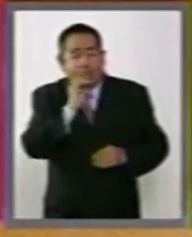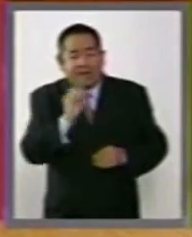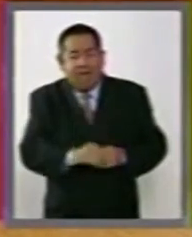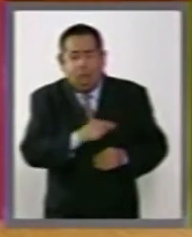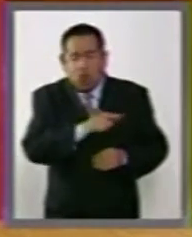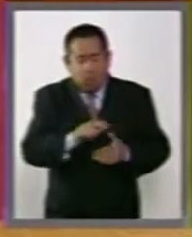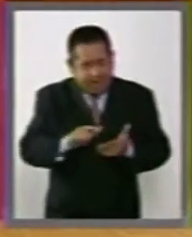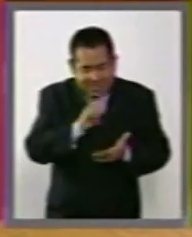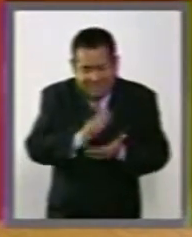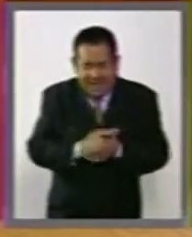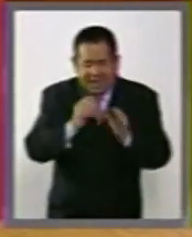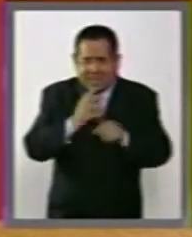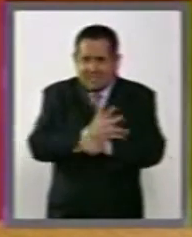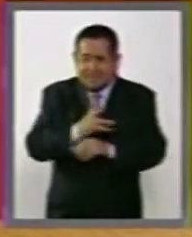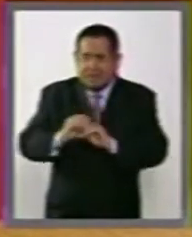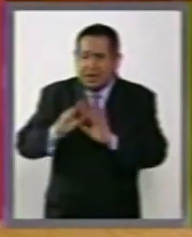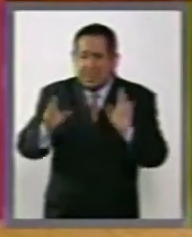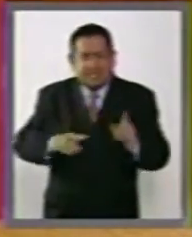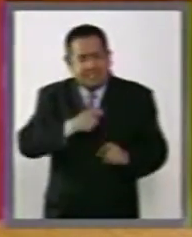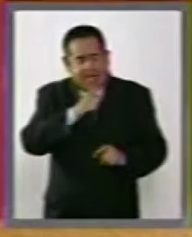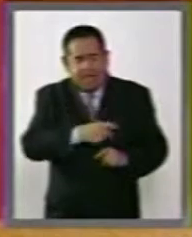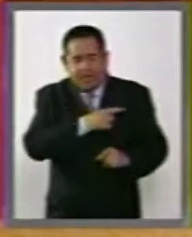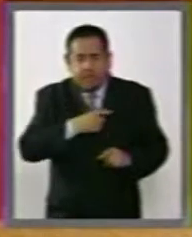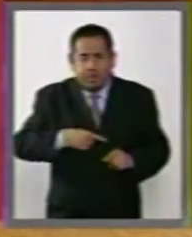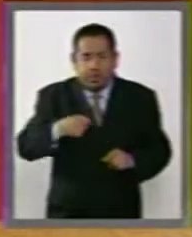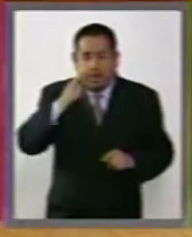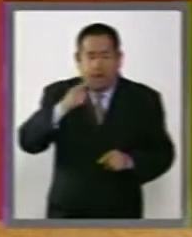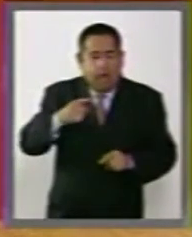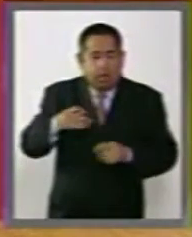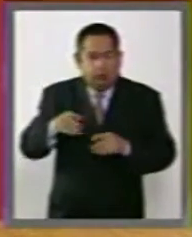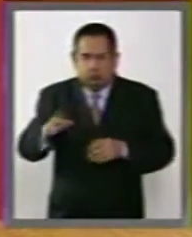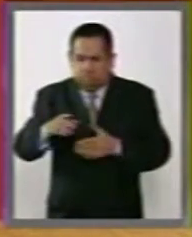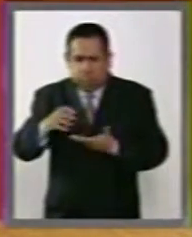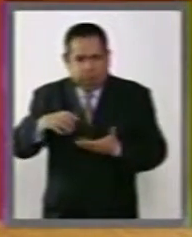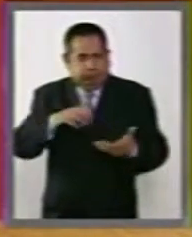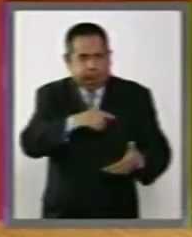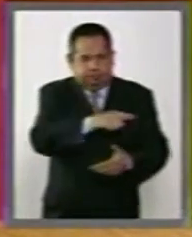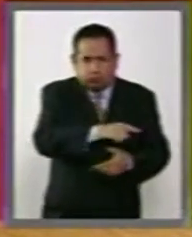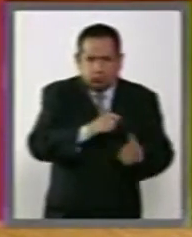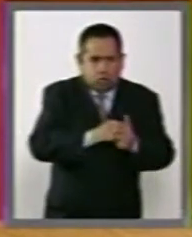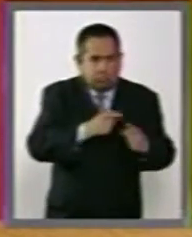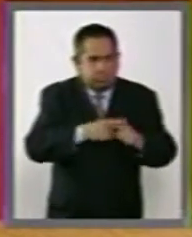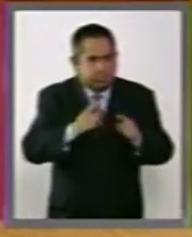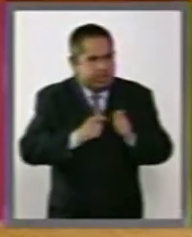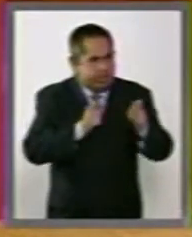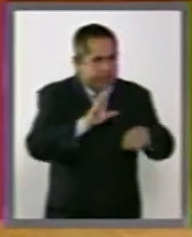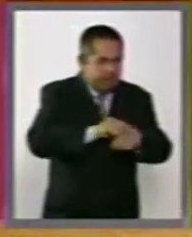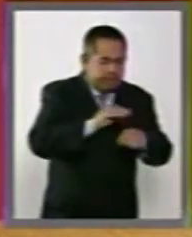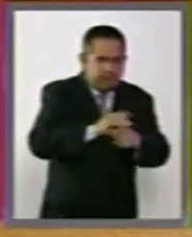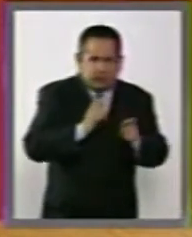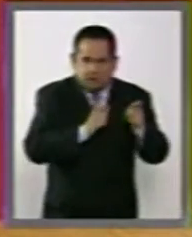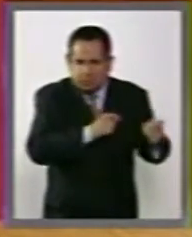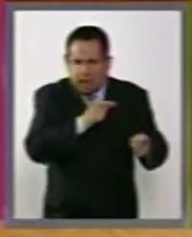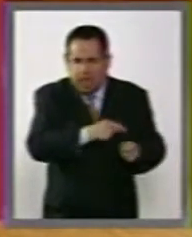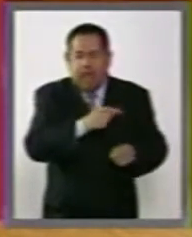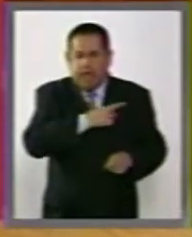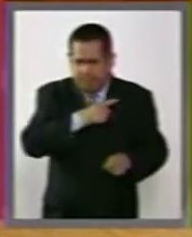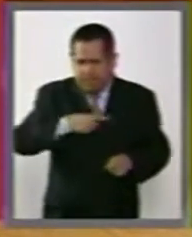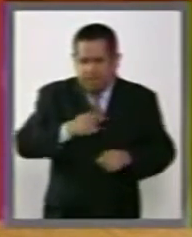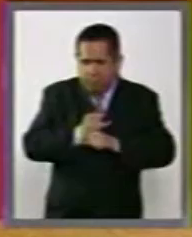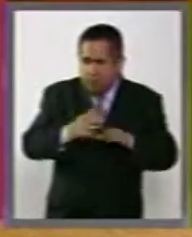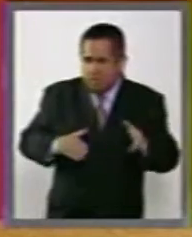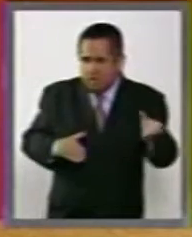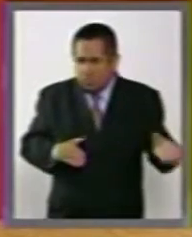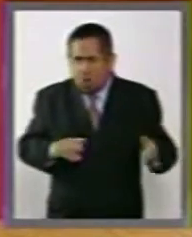en términos de la Ley General de Transparencia, ya que la Nación realiza estas actividades mediante asignaciones a empresas productivas del Estado o a